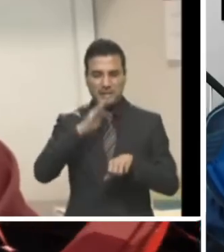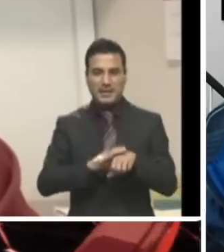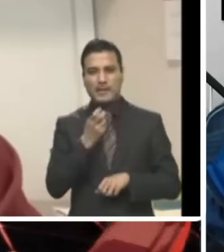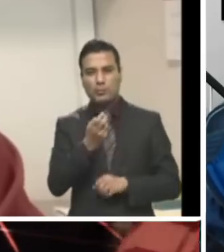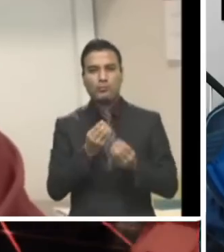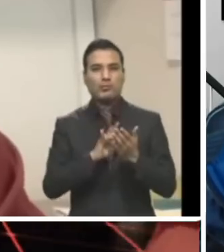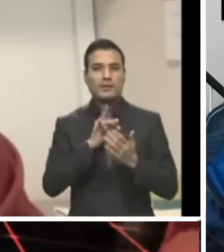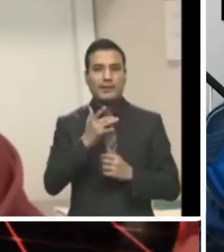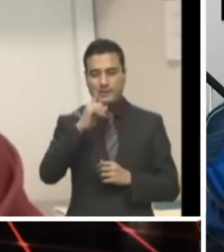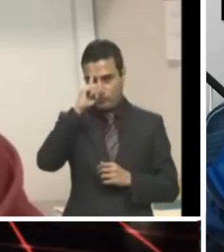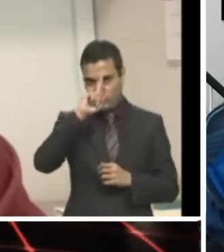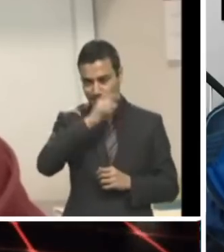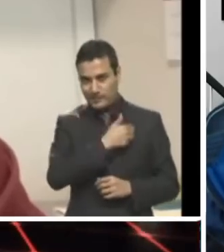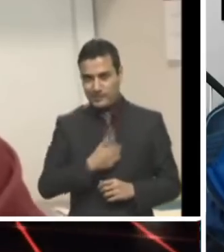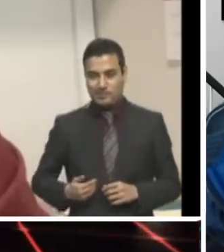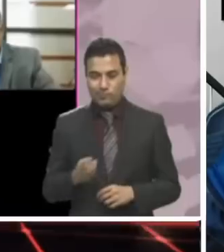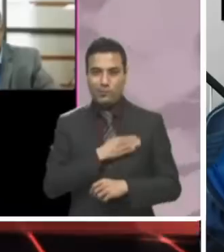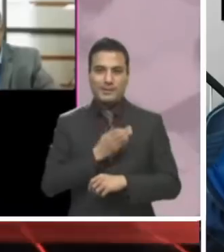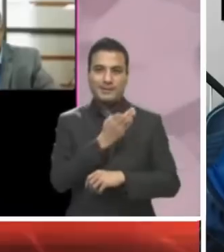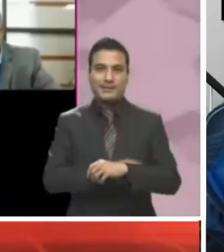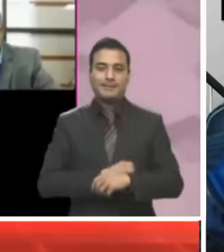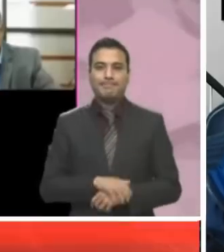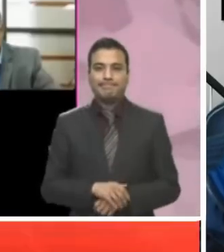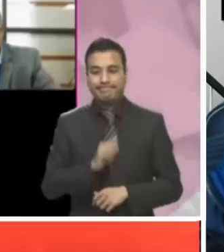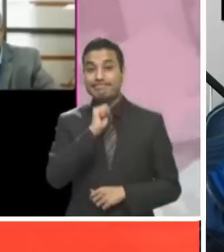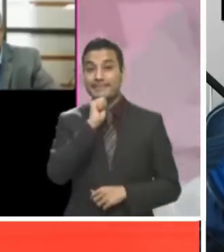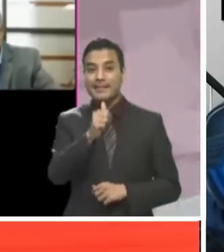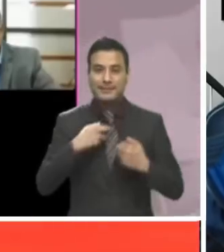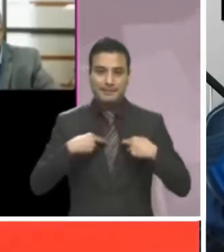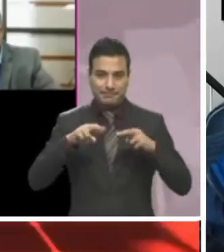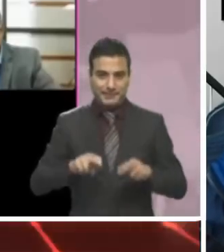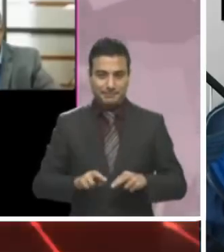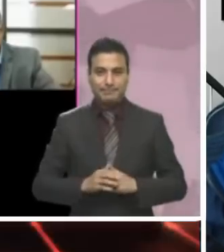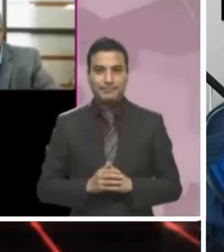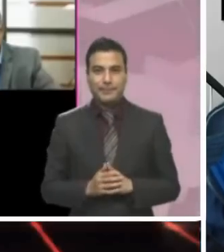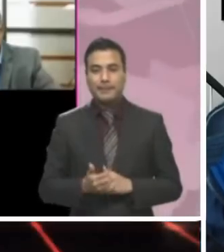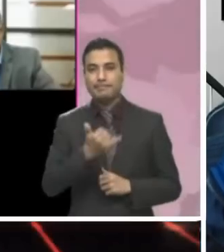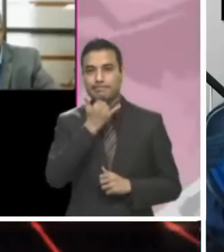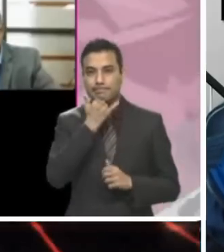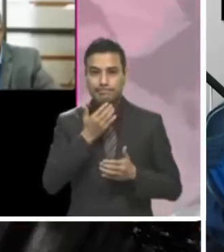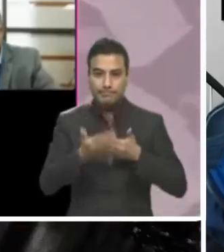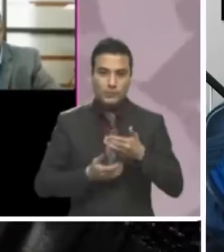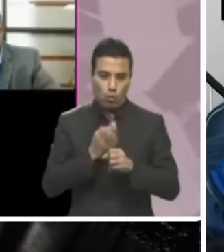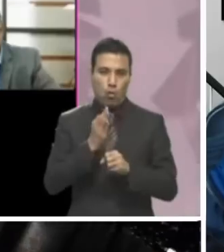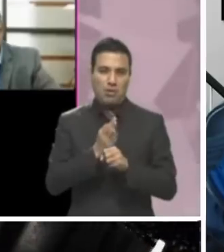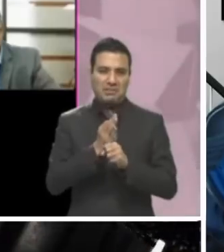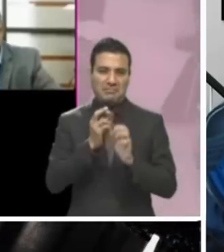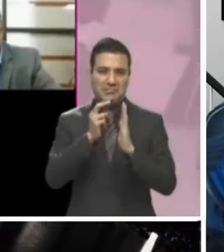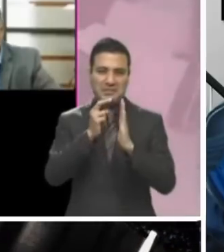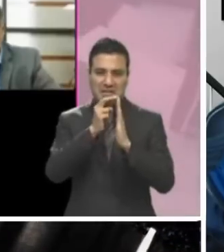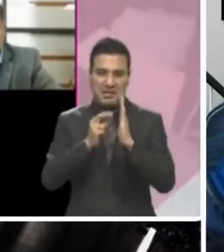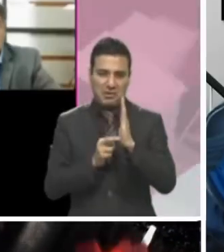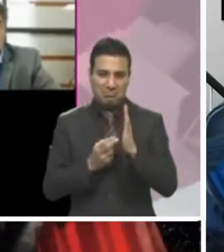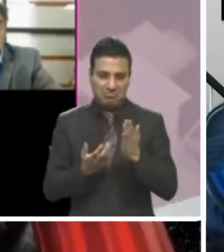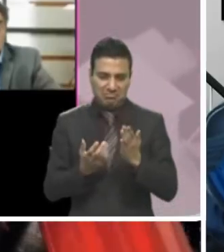muchísimas gracias consejero presidente muy buenas tardes nada señor representante perdóneme voy a aplicar el reglamento en esta ocasión porque la